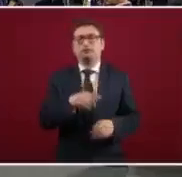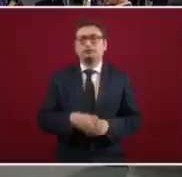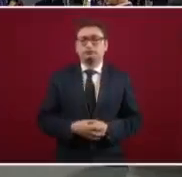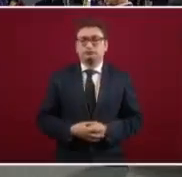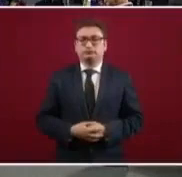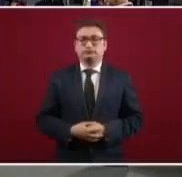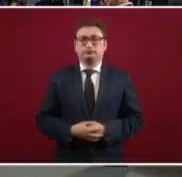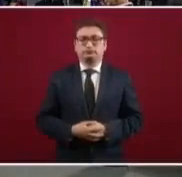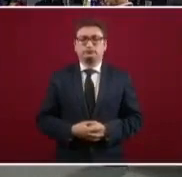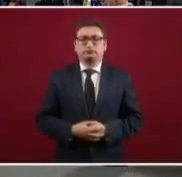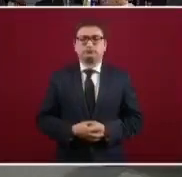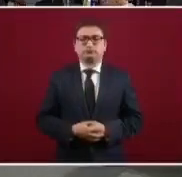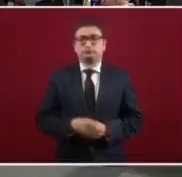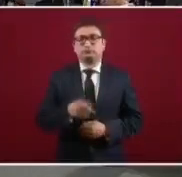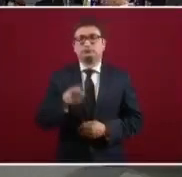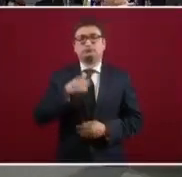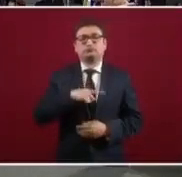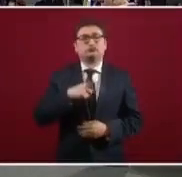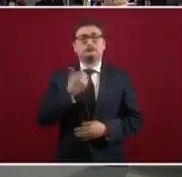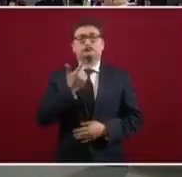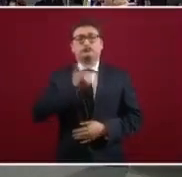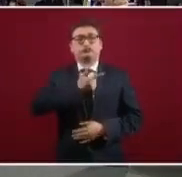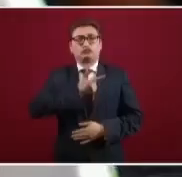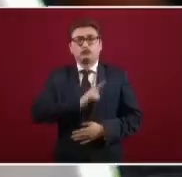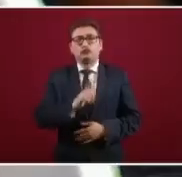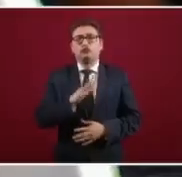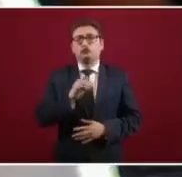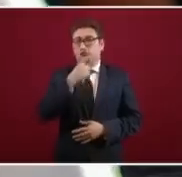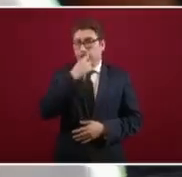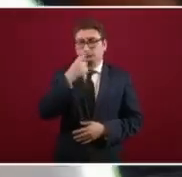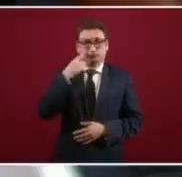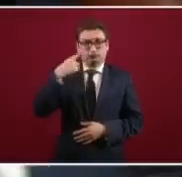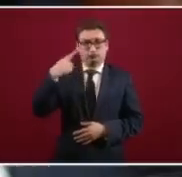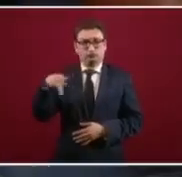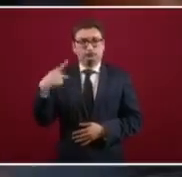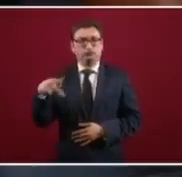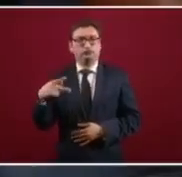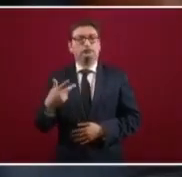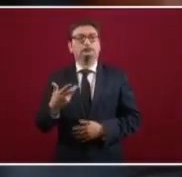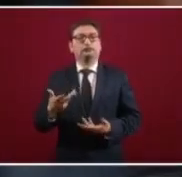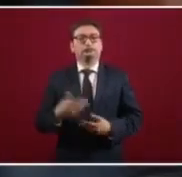este no adecuada a su criterio